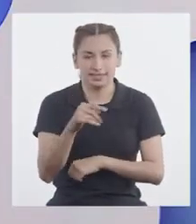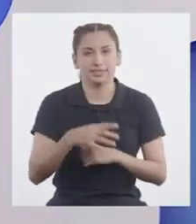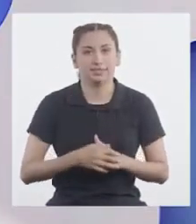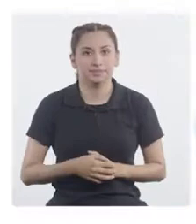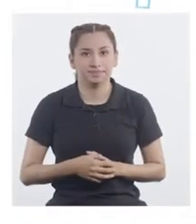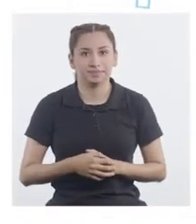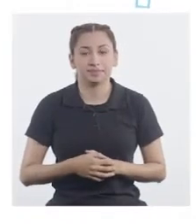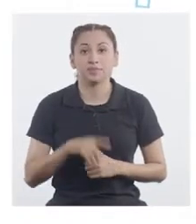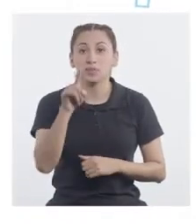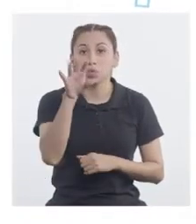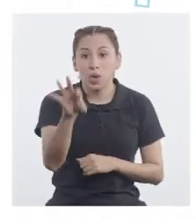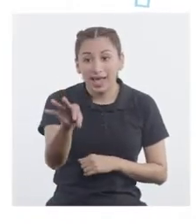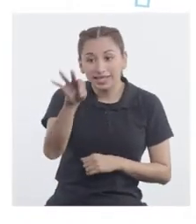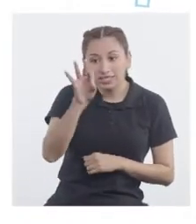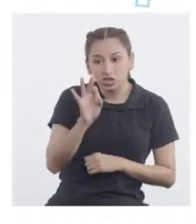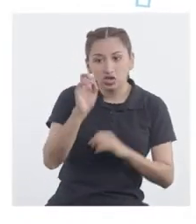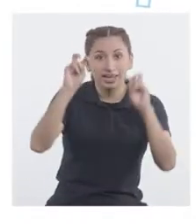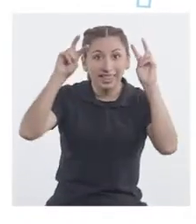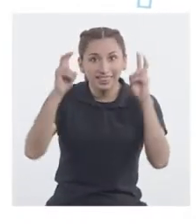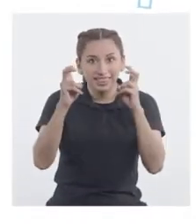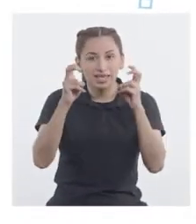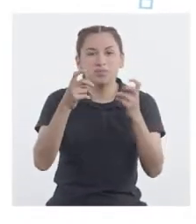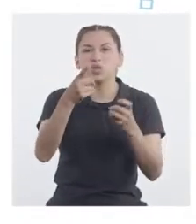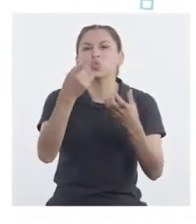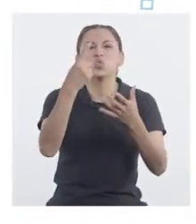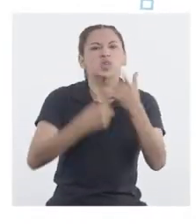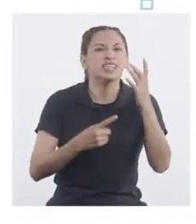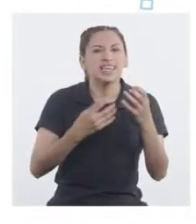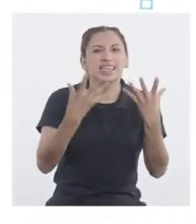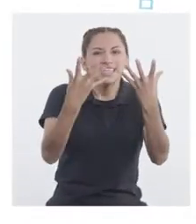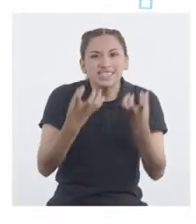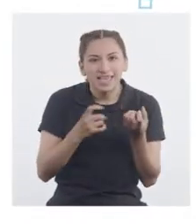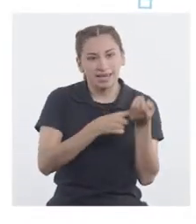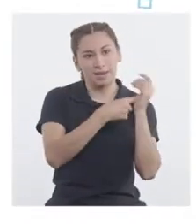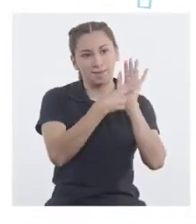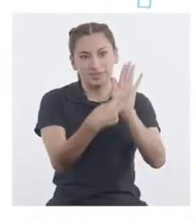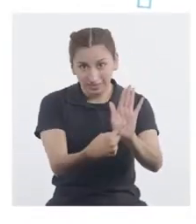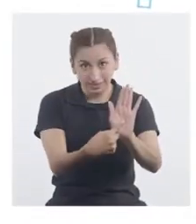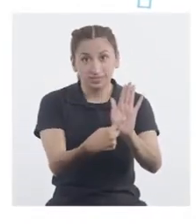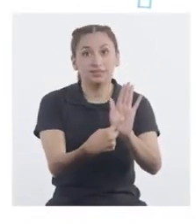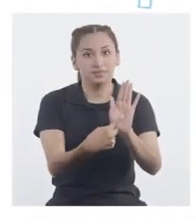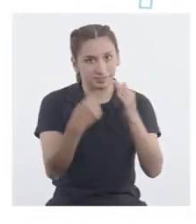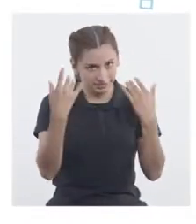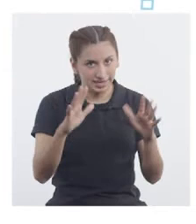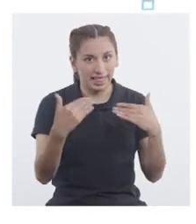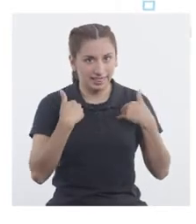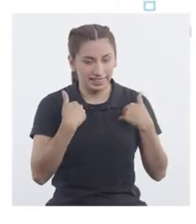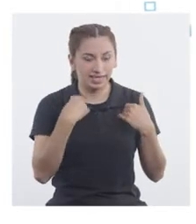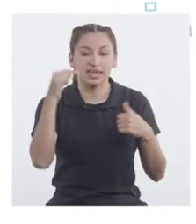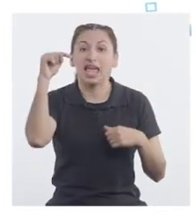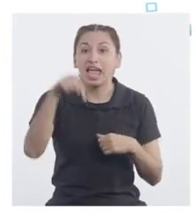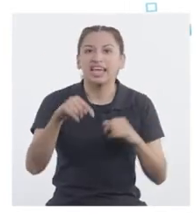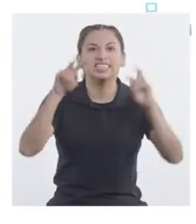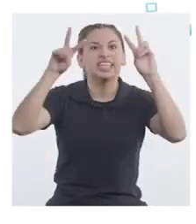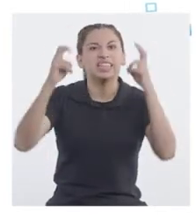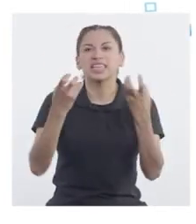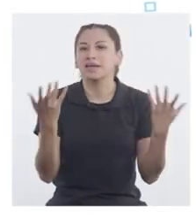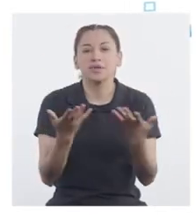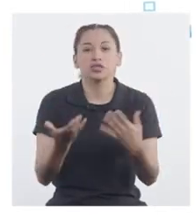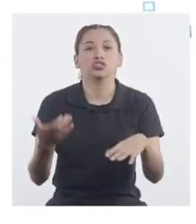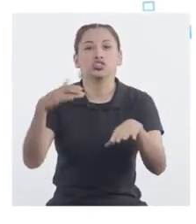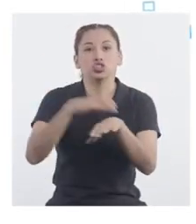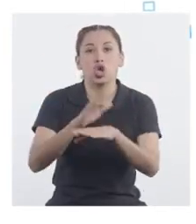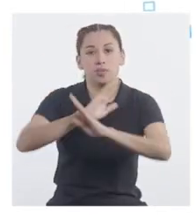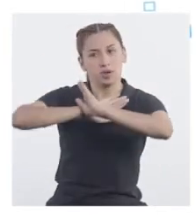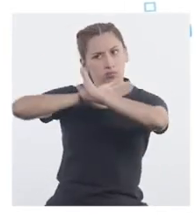Estos serían: escoger el tema sobre el que se hablará en el podcast. ¡Ya lo tenemos! En este caso, el